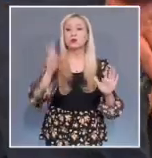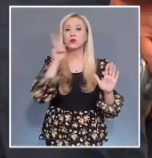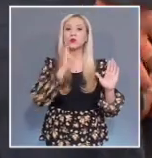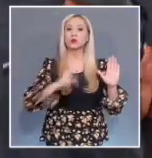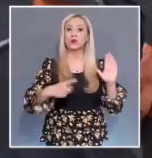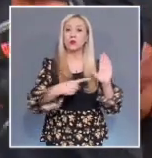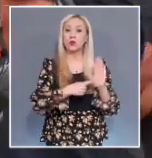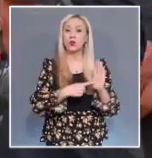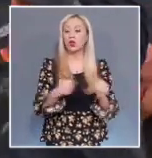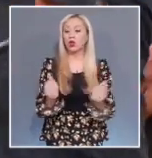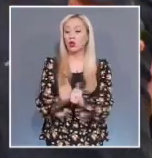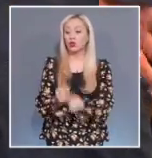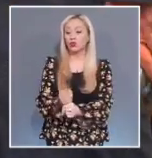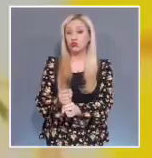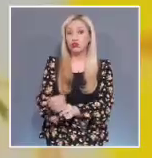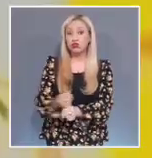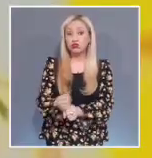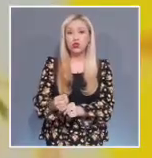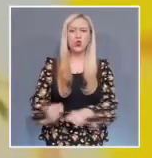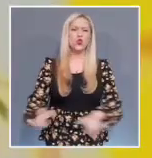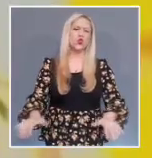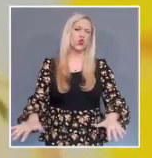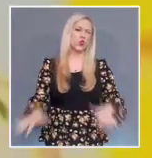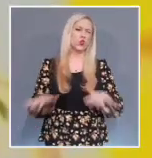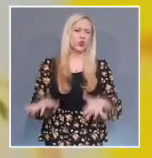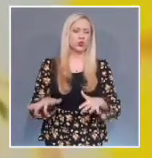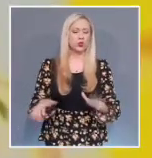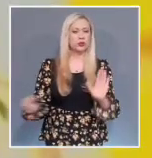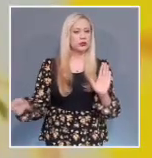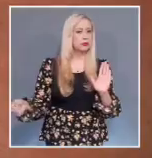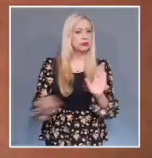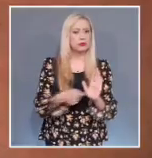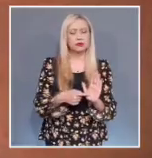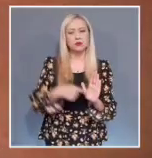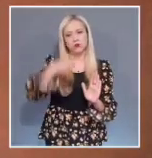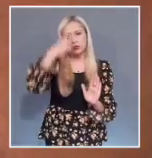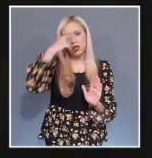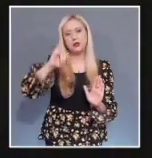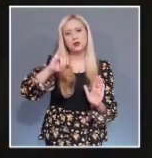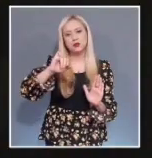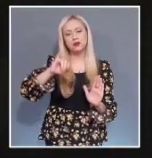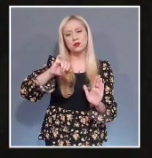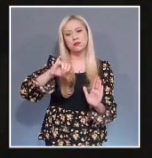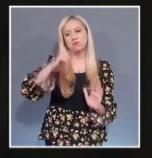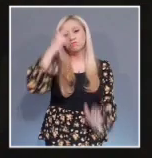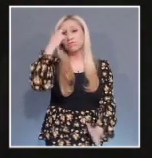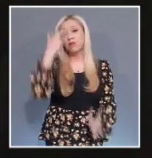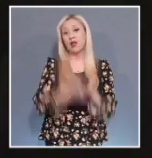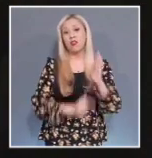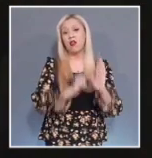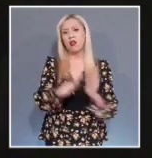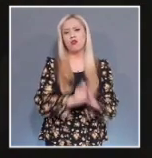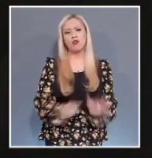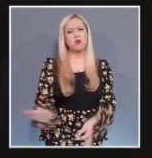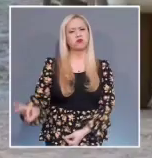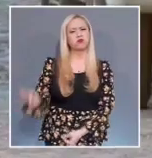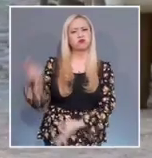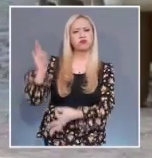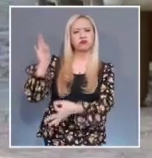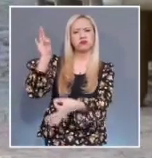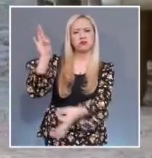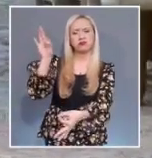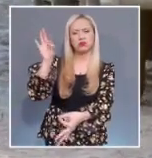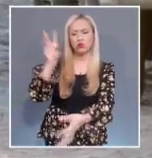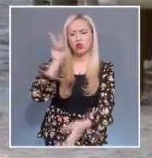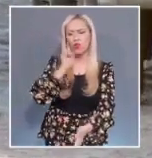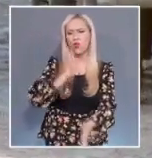solo se requieren indicios razonables que permitan considerar que el delito existió. Para el canal del Poder Judicial de la Federación, Mario